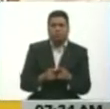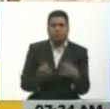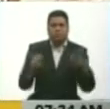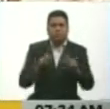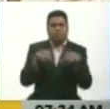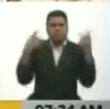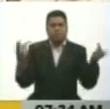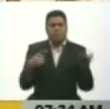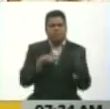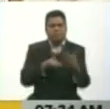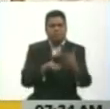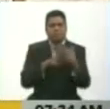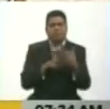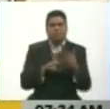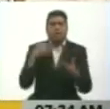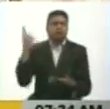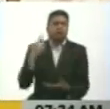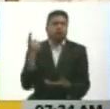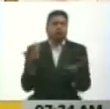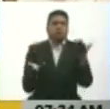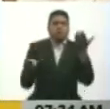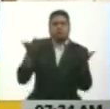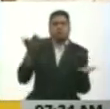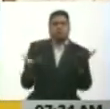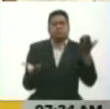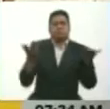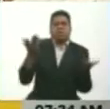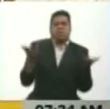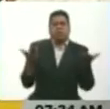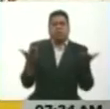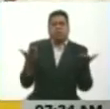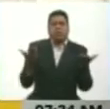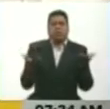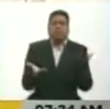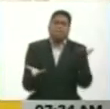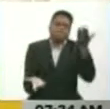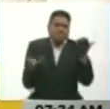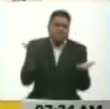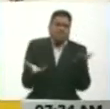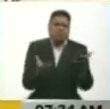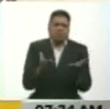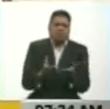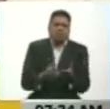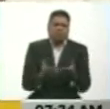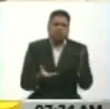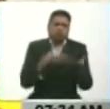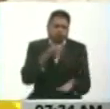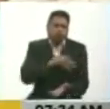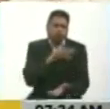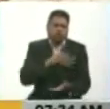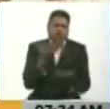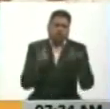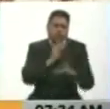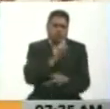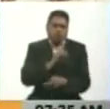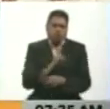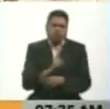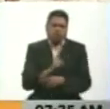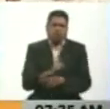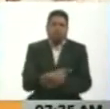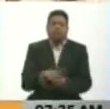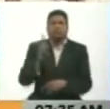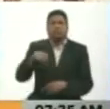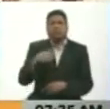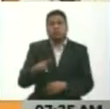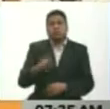son simples mediadores, o no son lo que deberían ser mediadores sociales, sino que obedecen